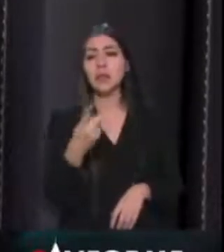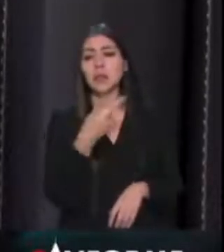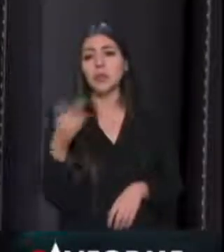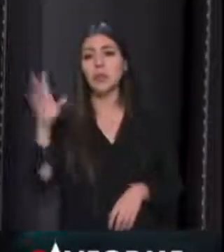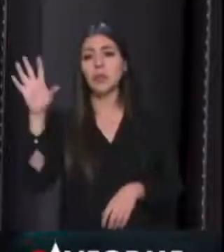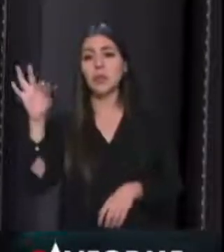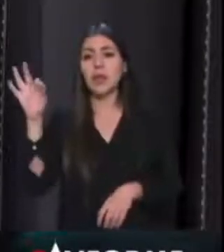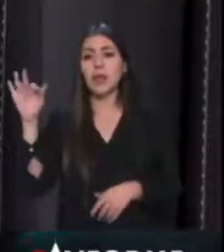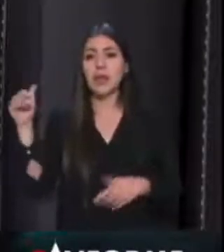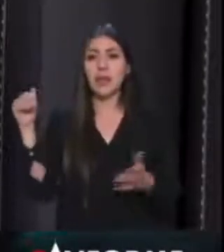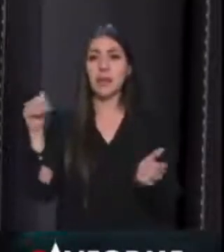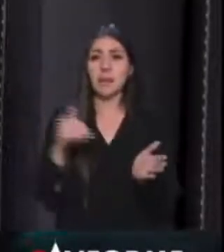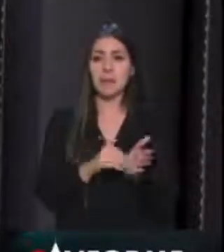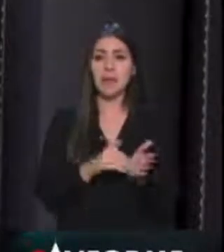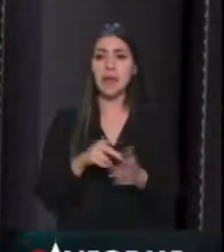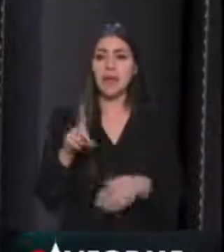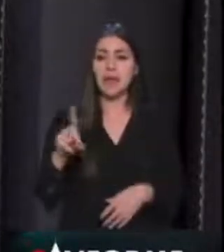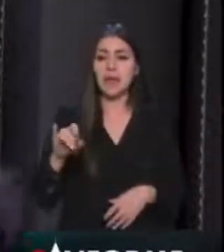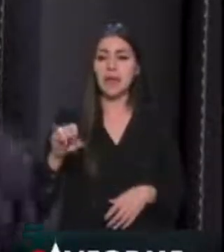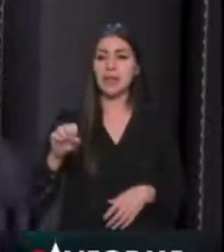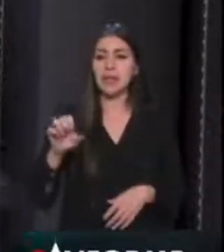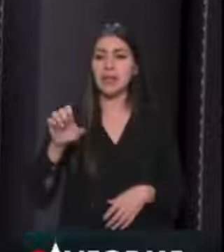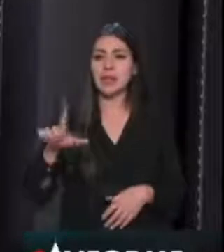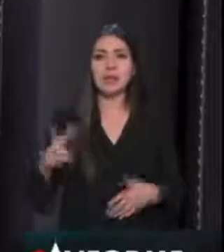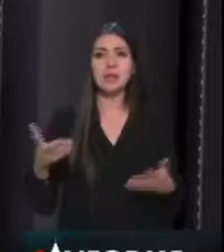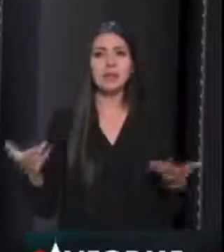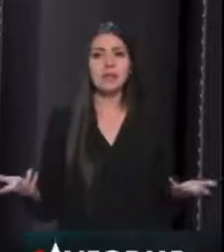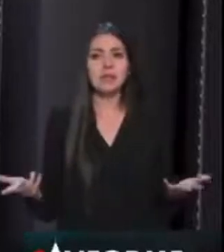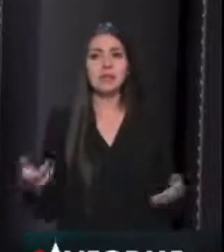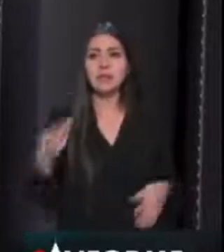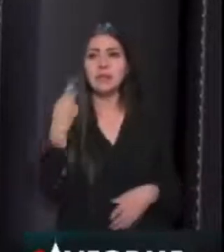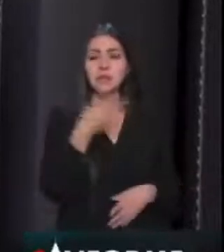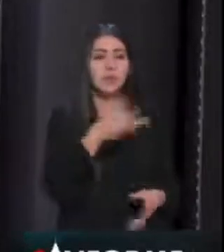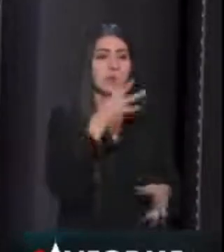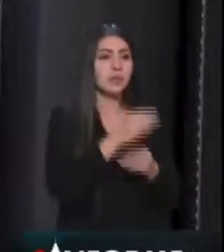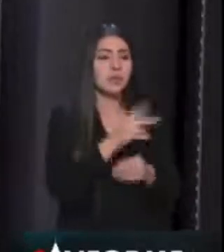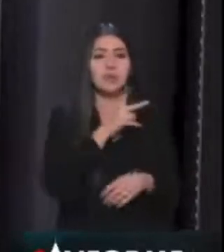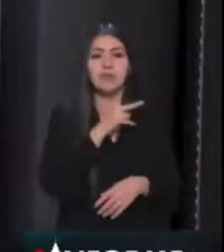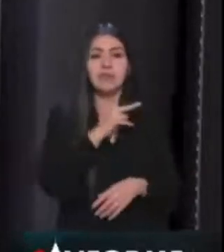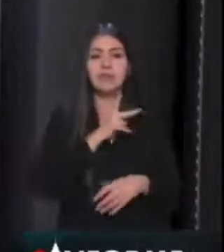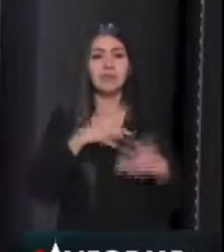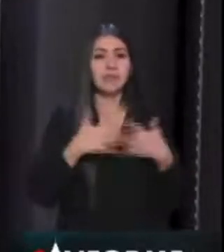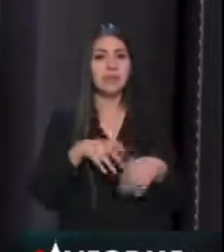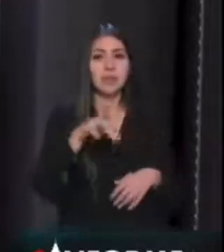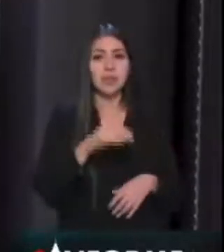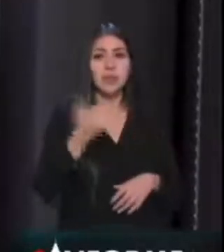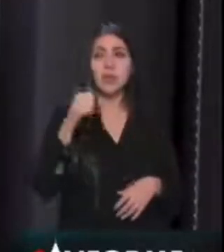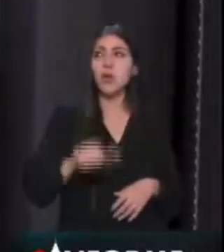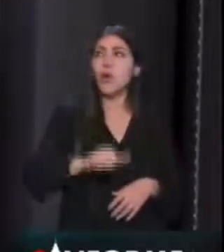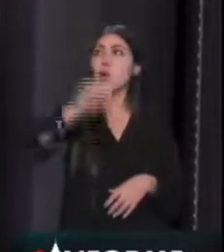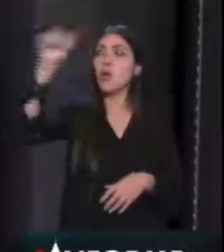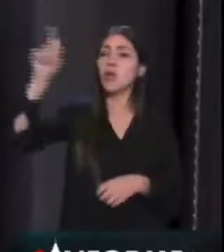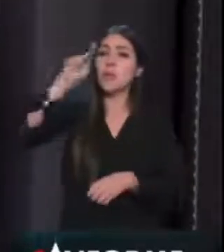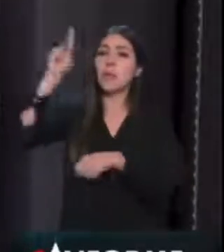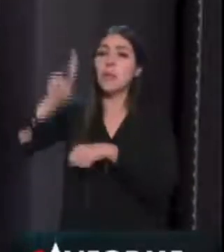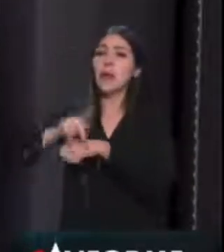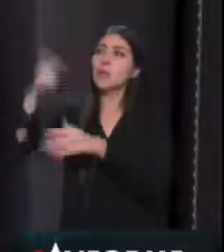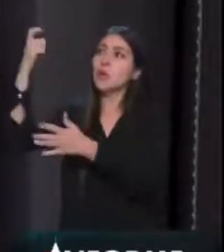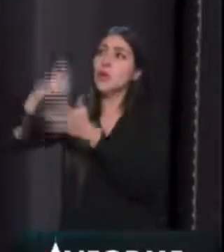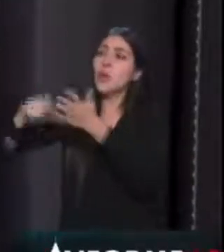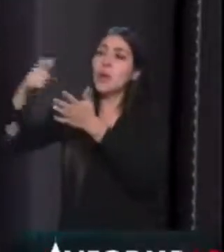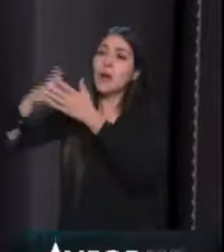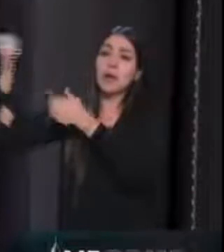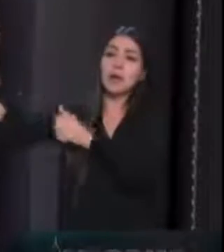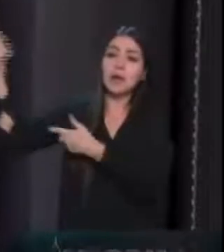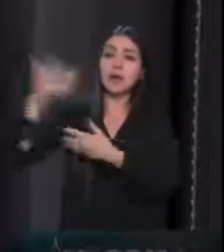barriles diarios de diésel, que no construye una refinería y que compre la gasolina del exterior, es pagar ni